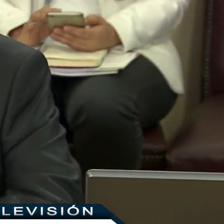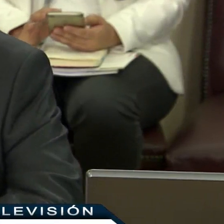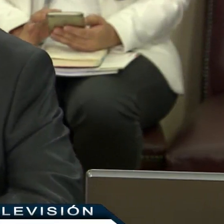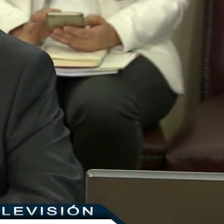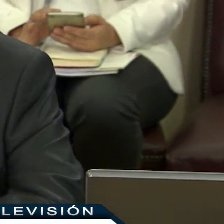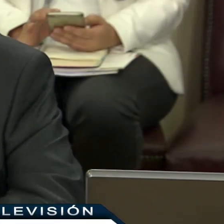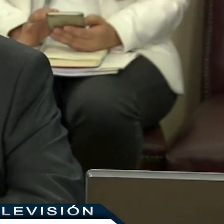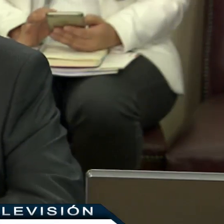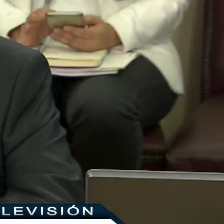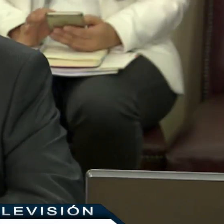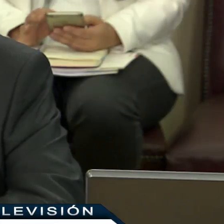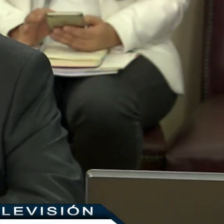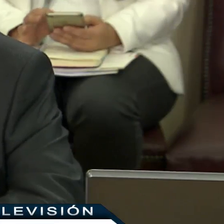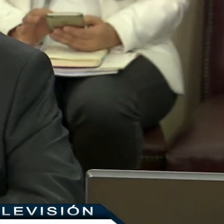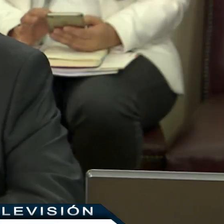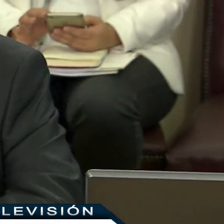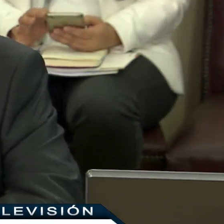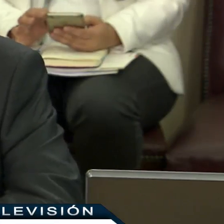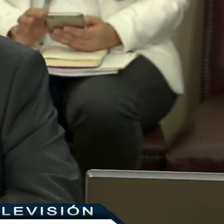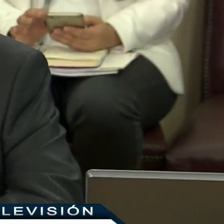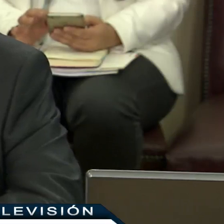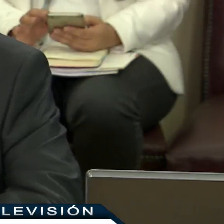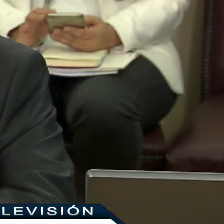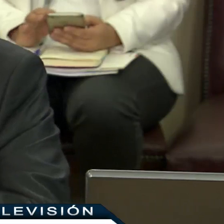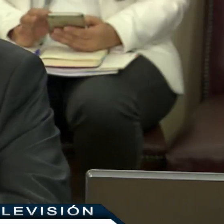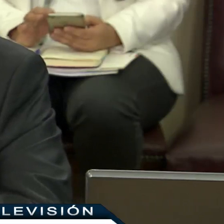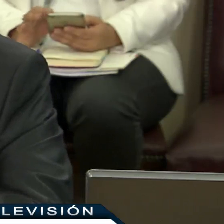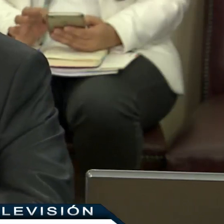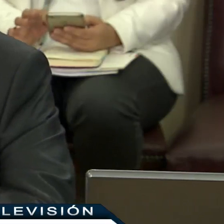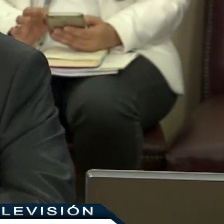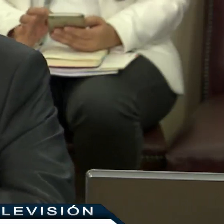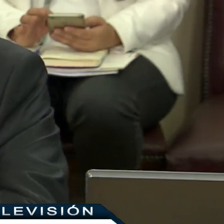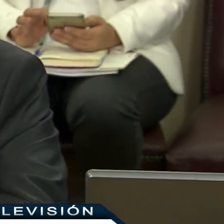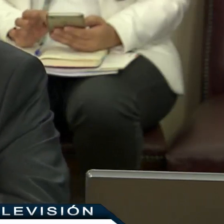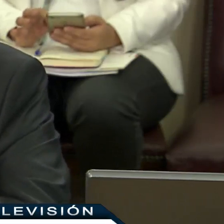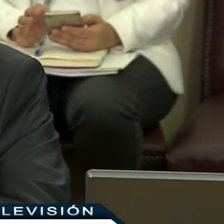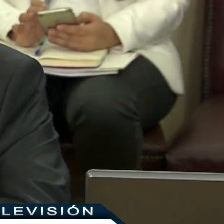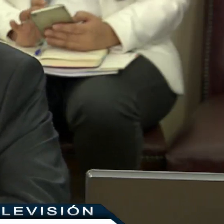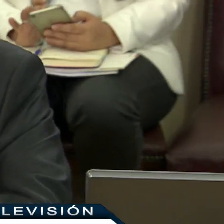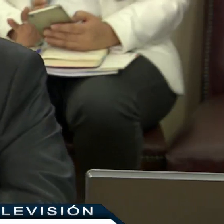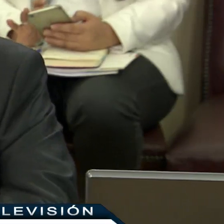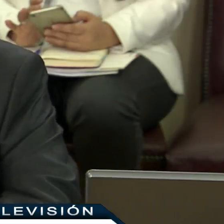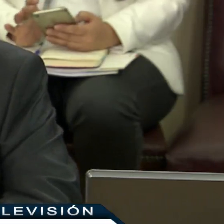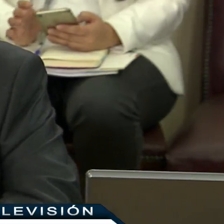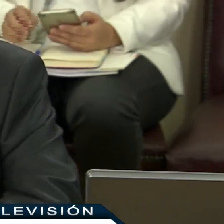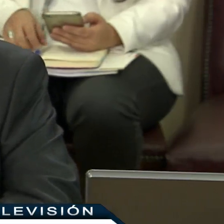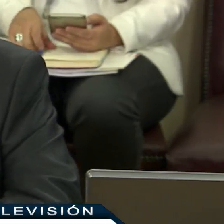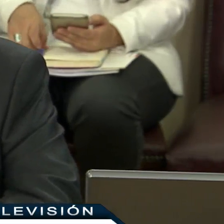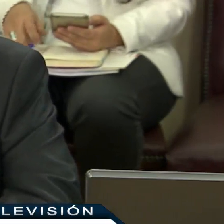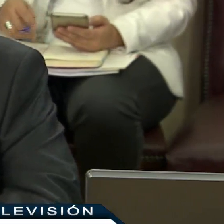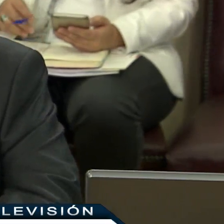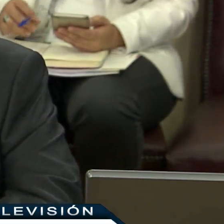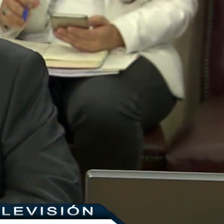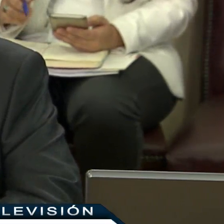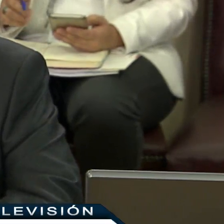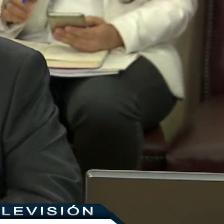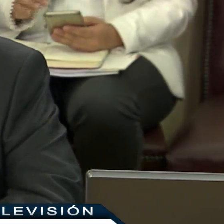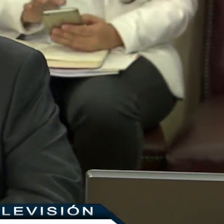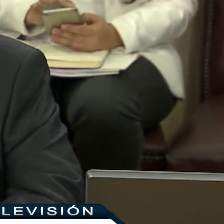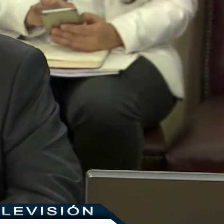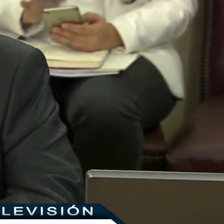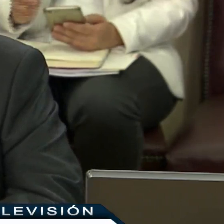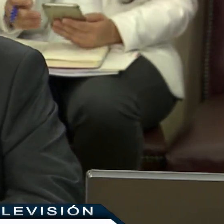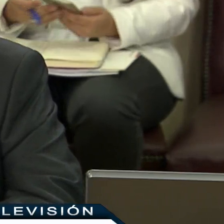senad Desarrollo Social consejo de asesoría a la presidencia eso pues lamentablemente